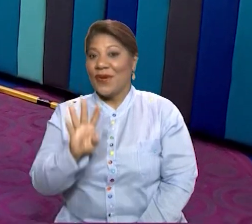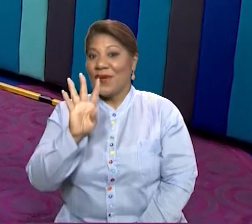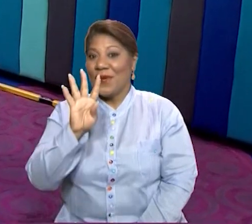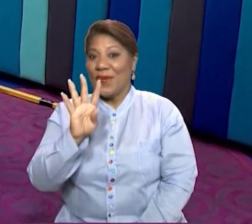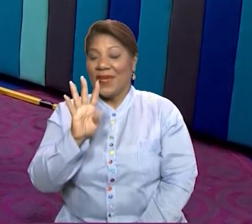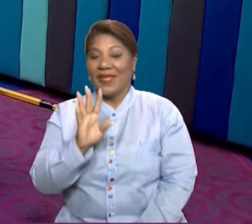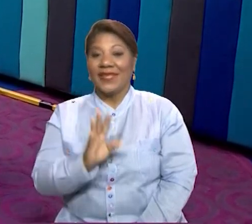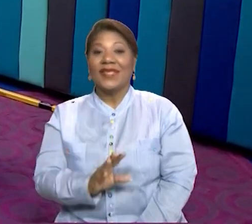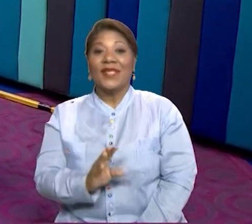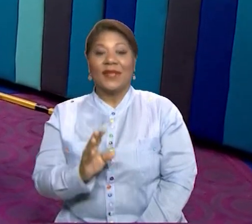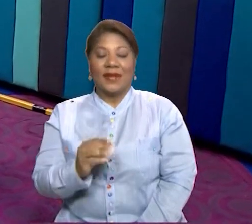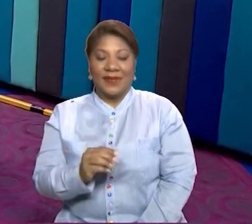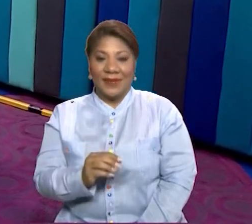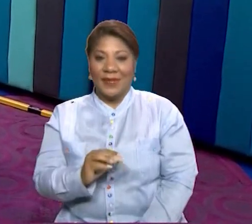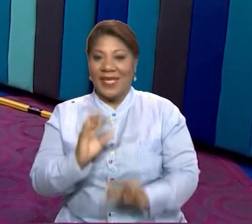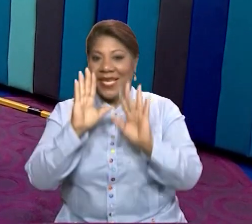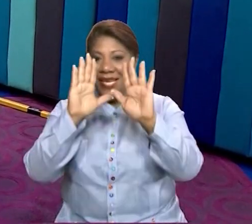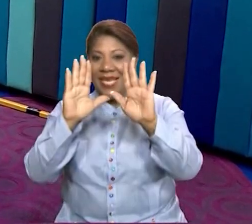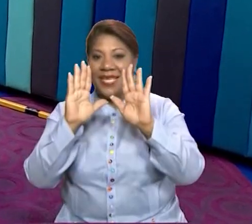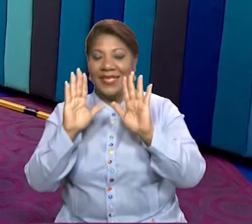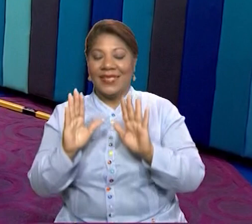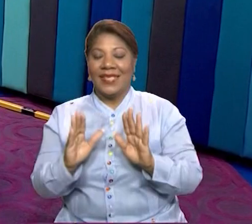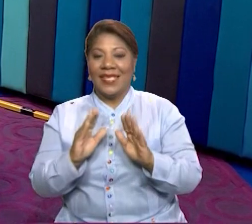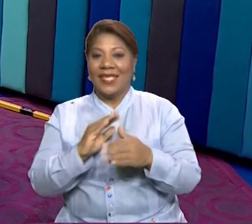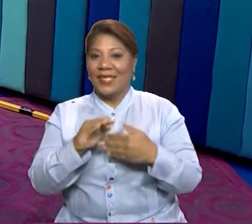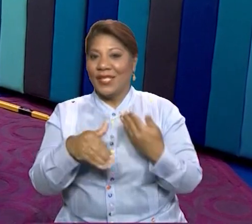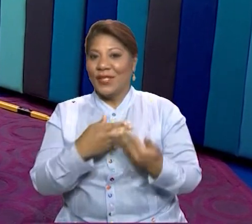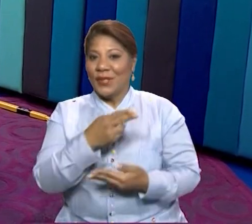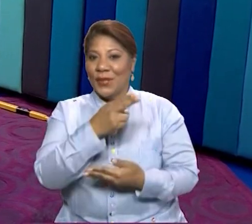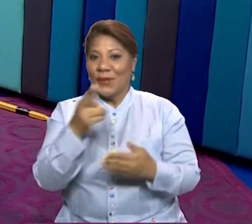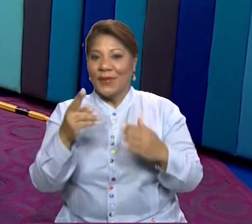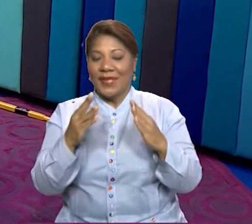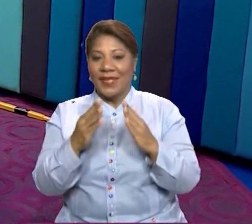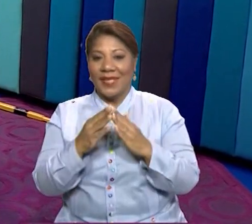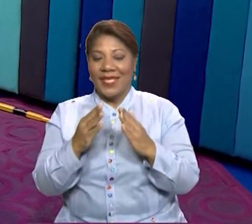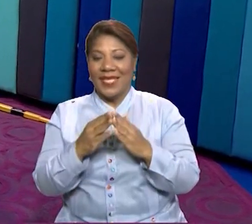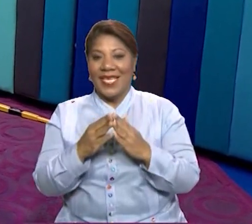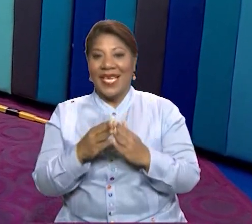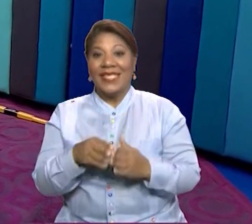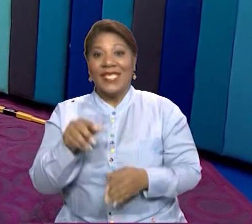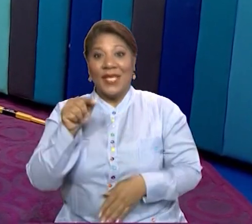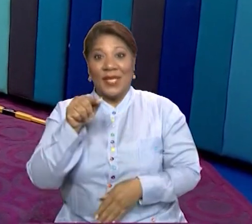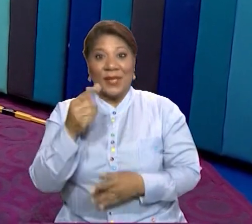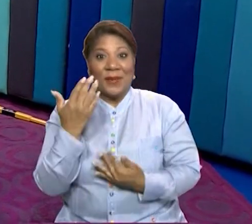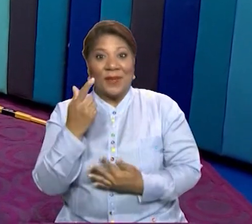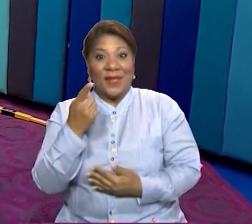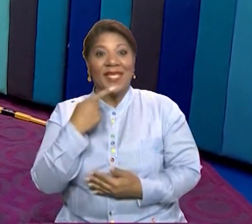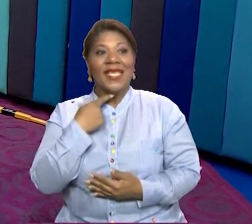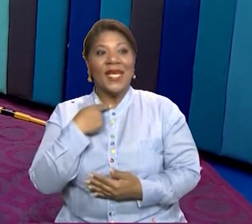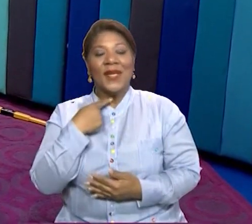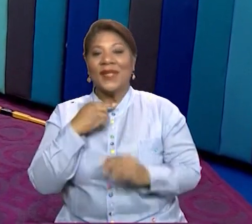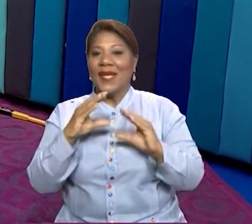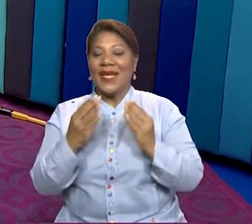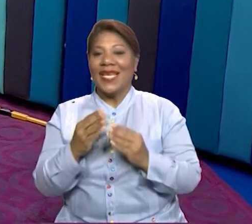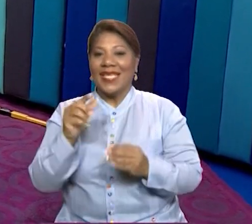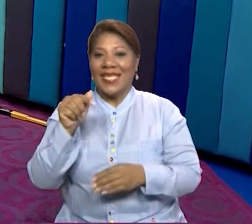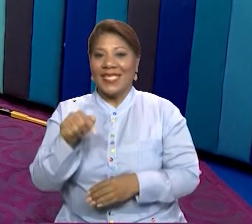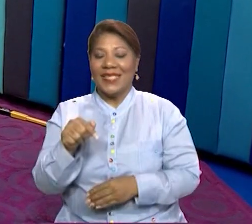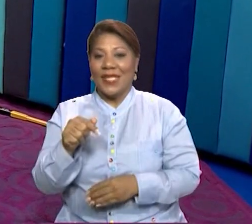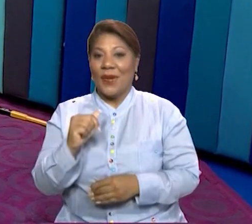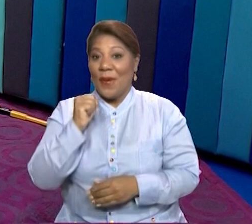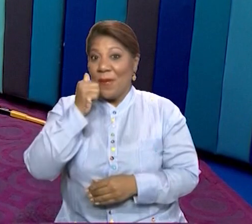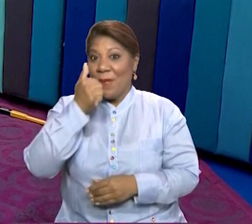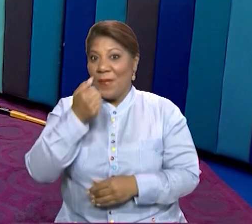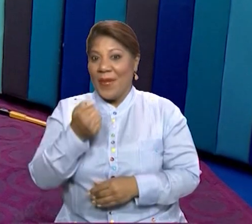1, 2, 3 y 4. Excelente, niño. Esto es todo por hoy. Espero que les haya gustado la clase del día de hoy.